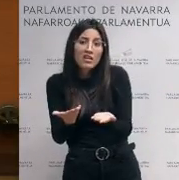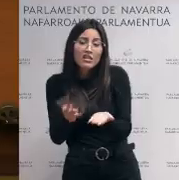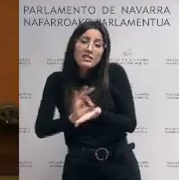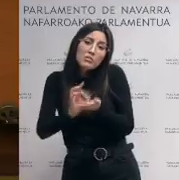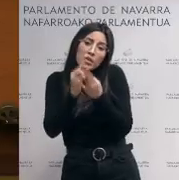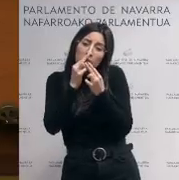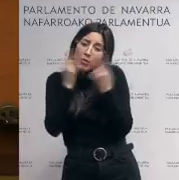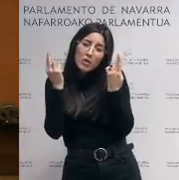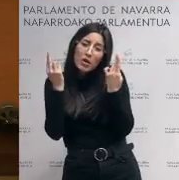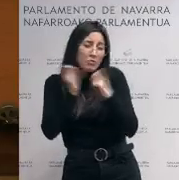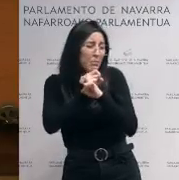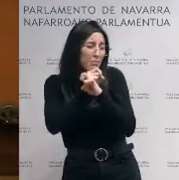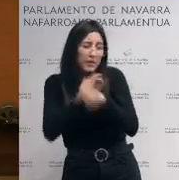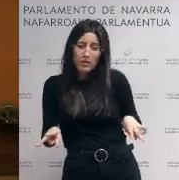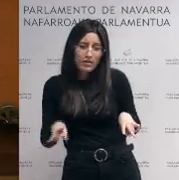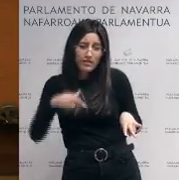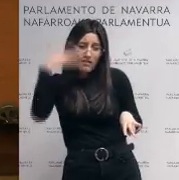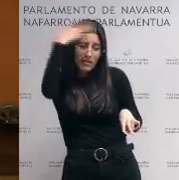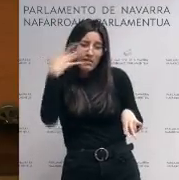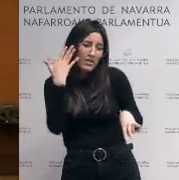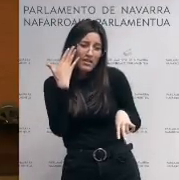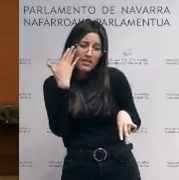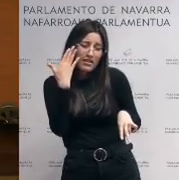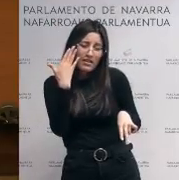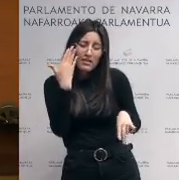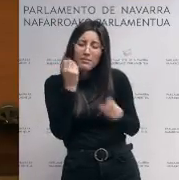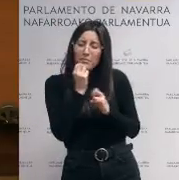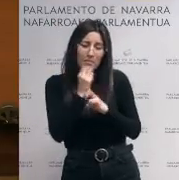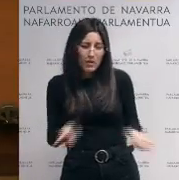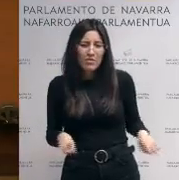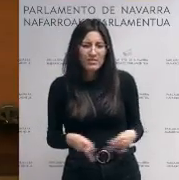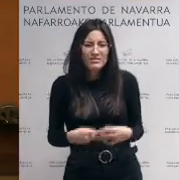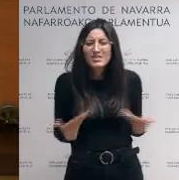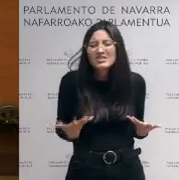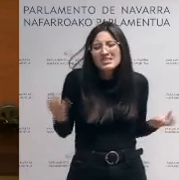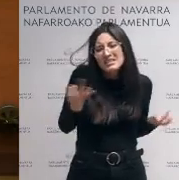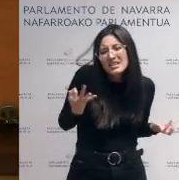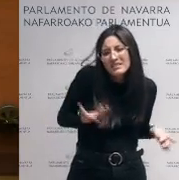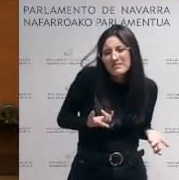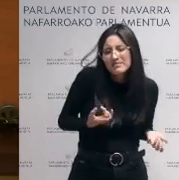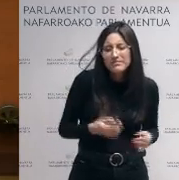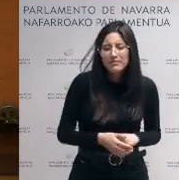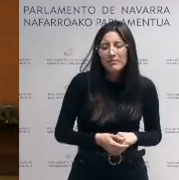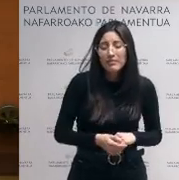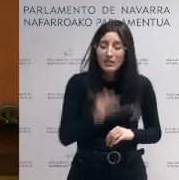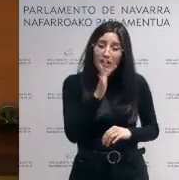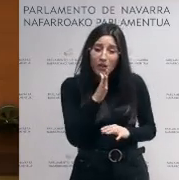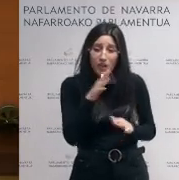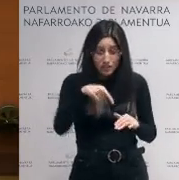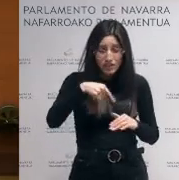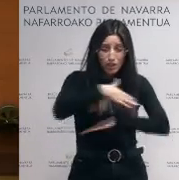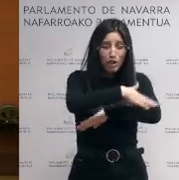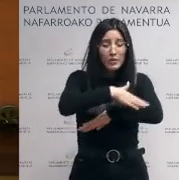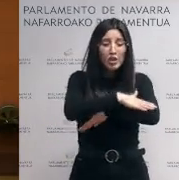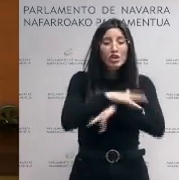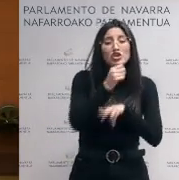públicos peores de la historia de Navarra. ¿Qué es lo que está ocurriendo? Y este Gobierno socialista abertzale no